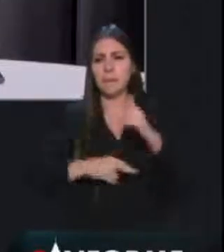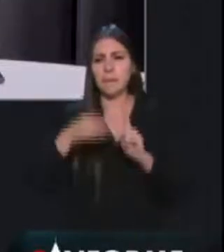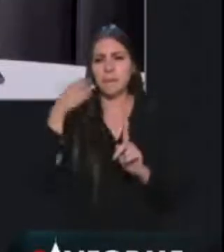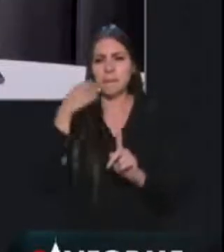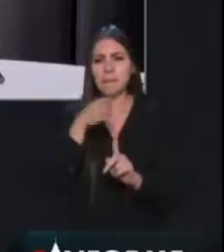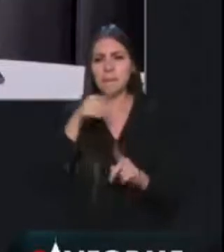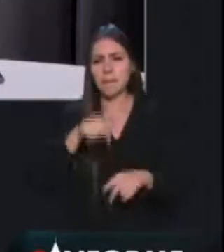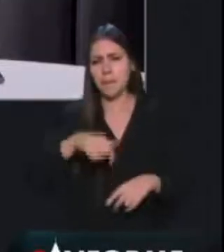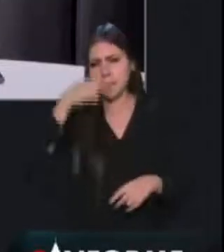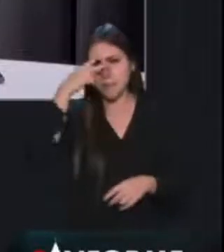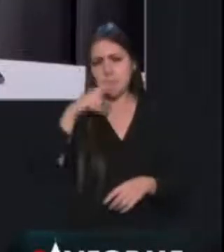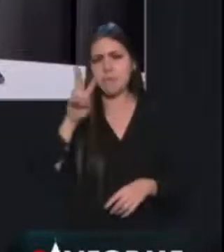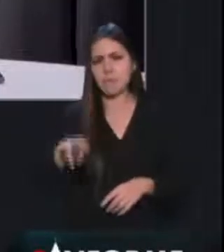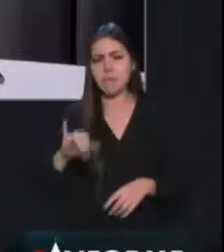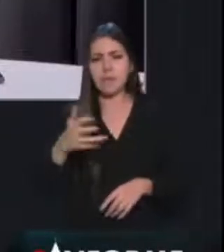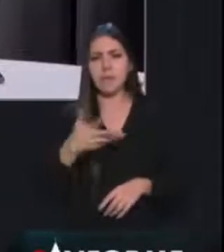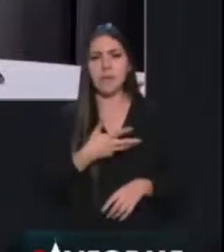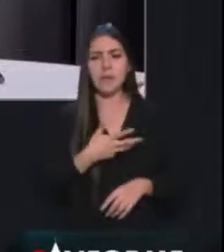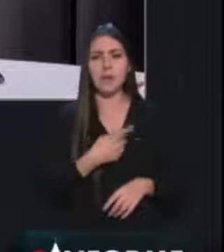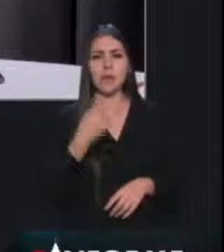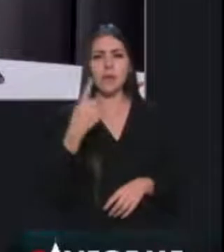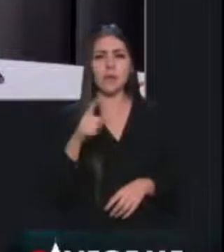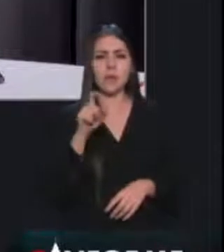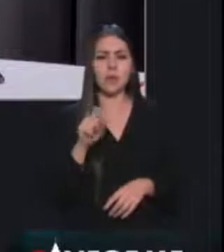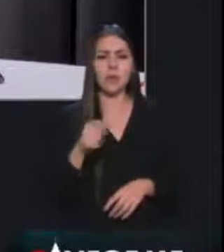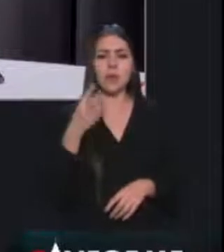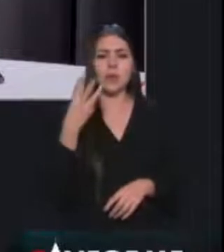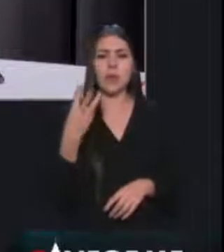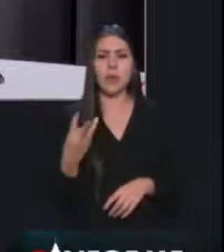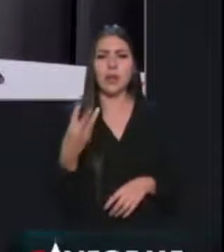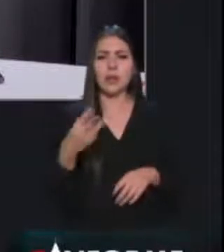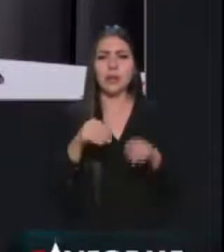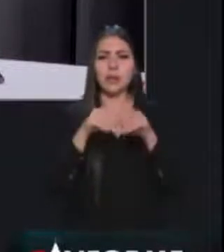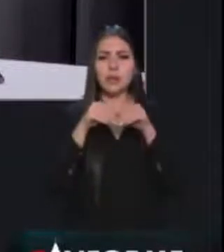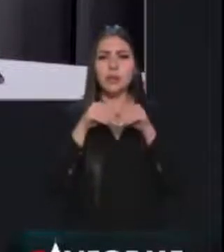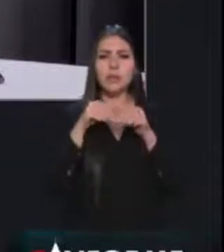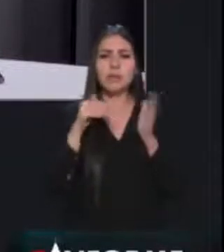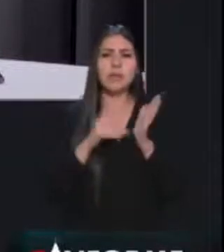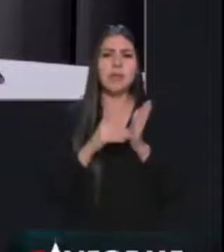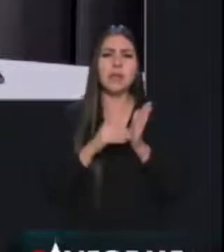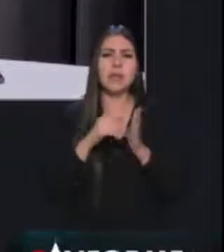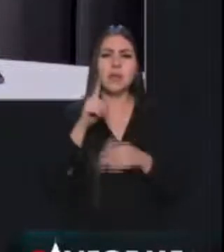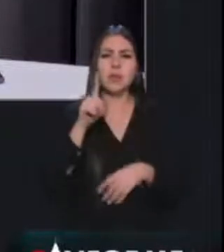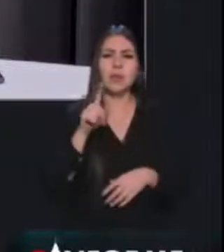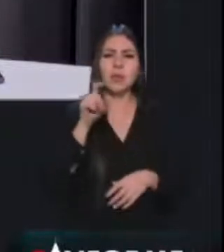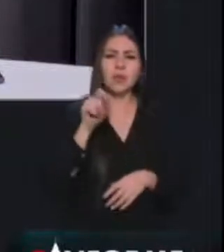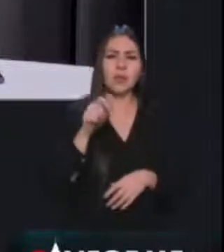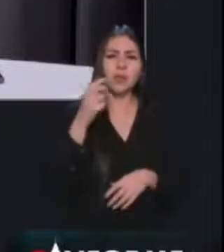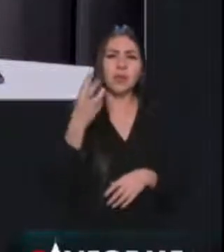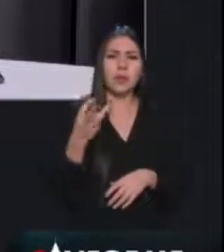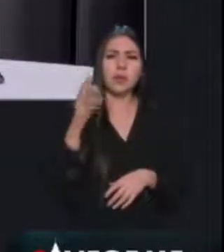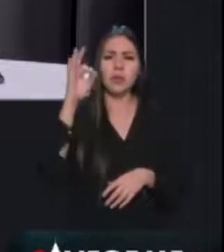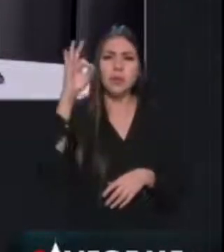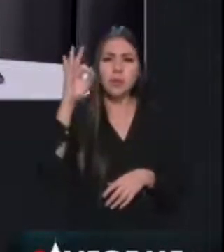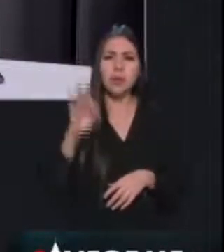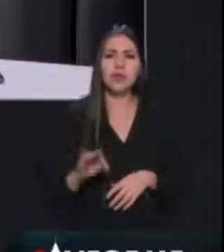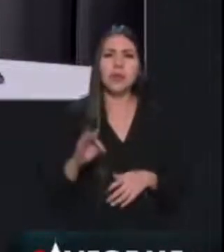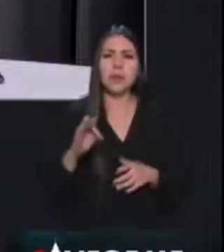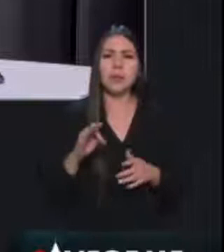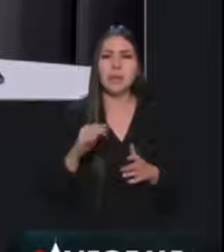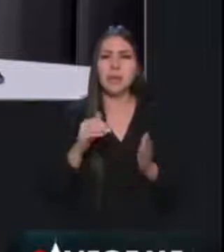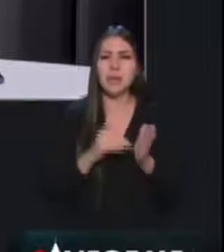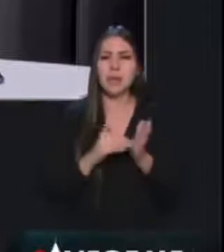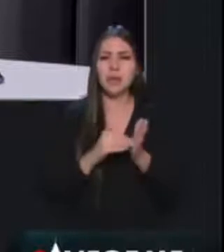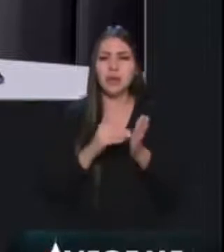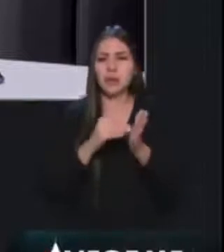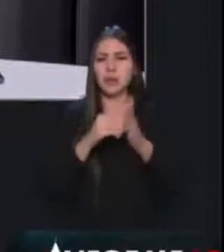en efecto 1.3 emisiones, millones de toneladas, 1.3% del total de